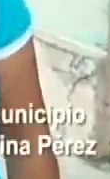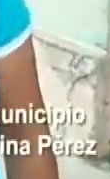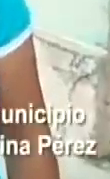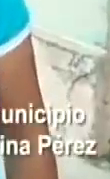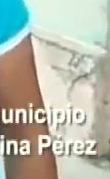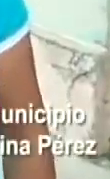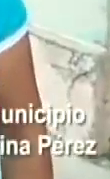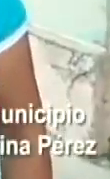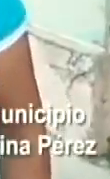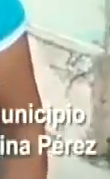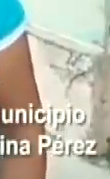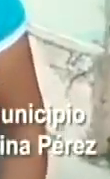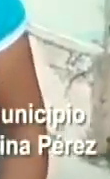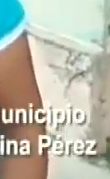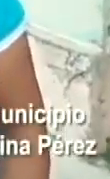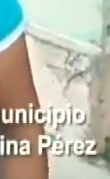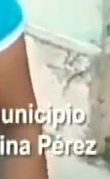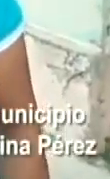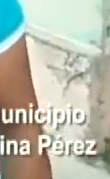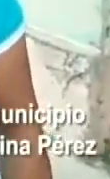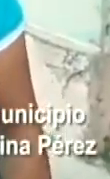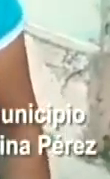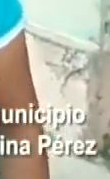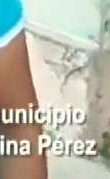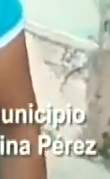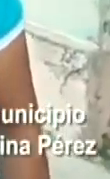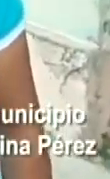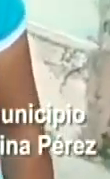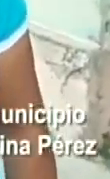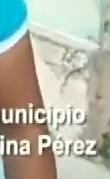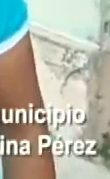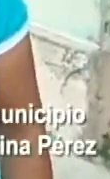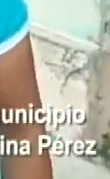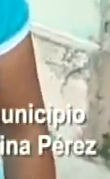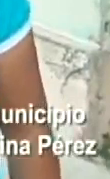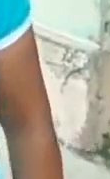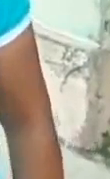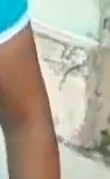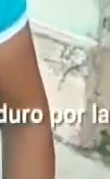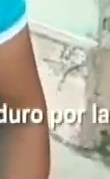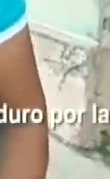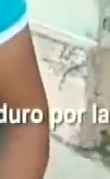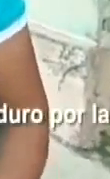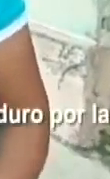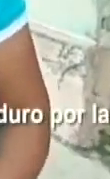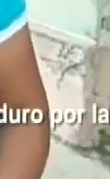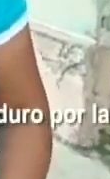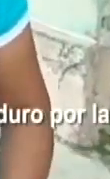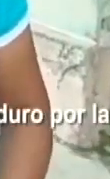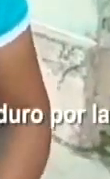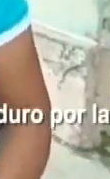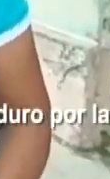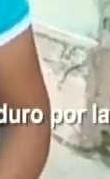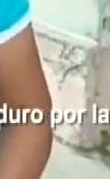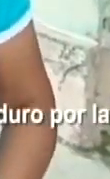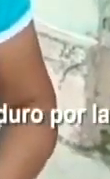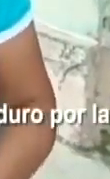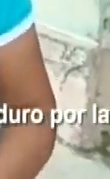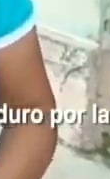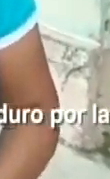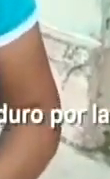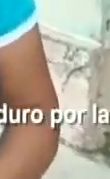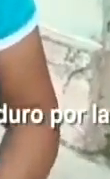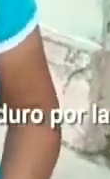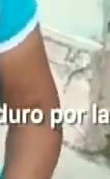Desde la comunidad de Peguayma, en el municipio de Brusual del estado de Yaracuy, les habla Carolina Pérez. Hoy, dando gracias